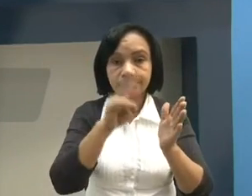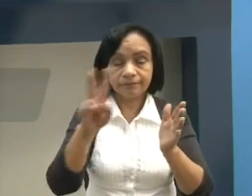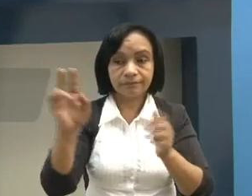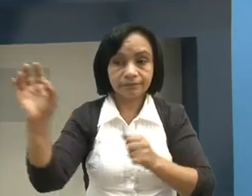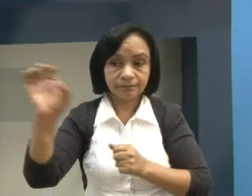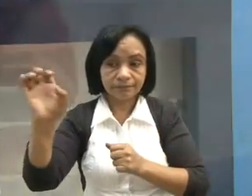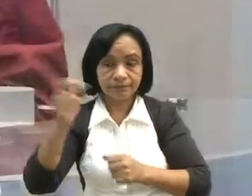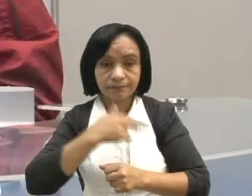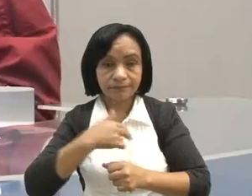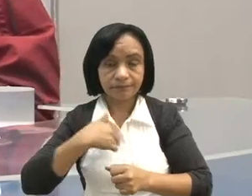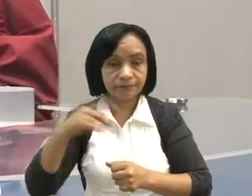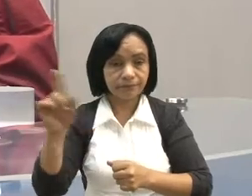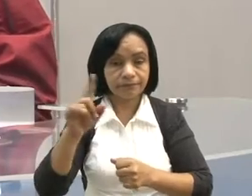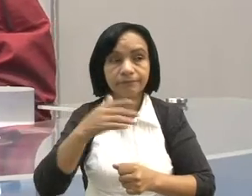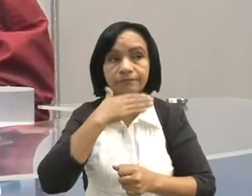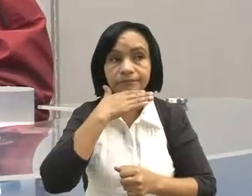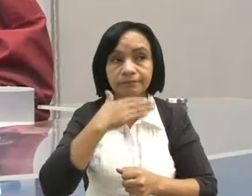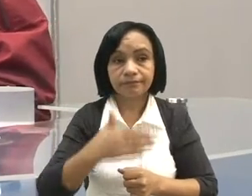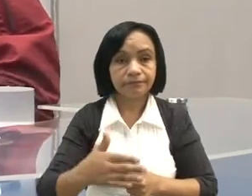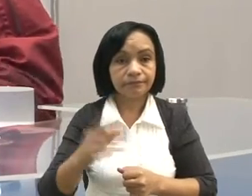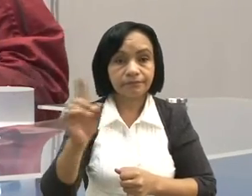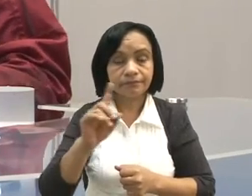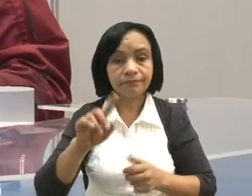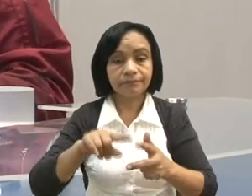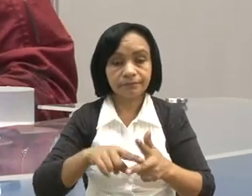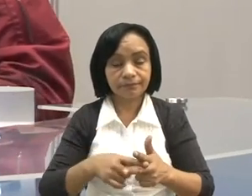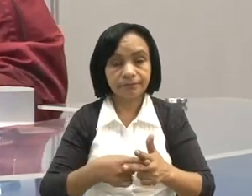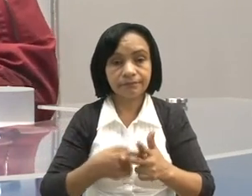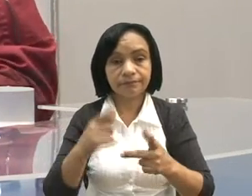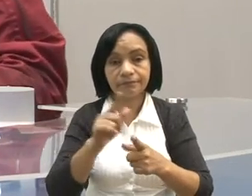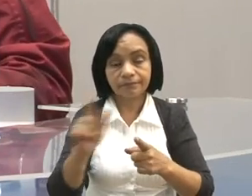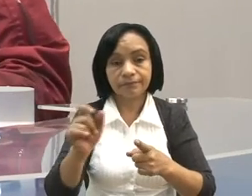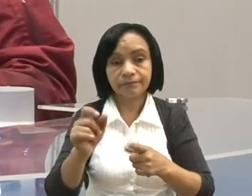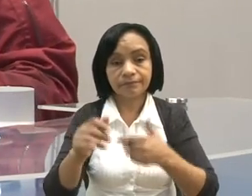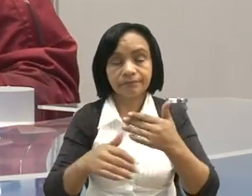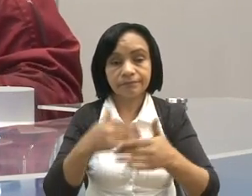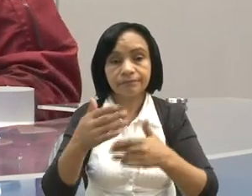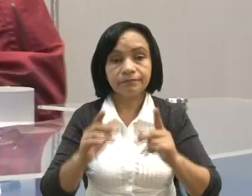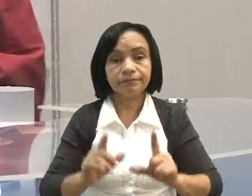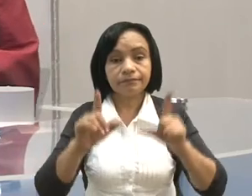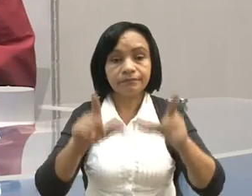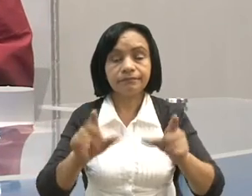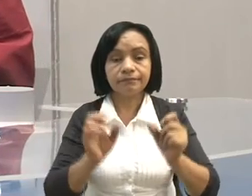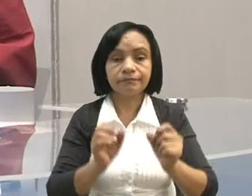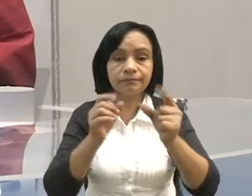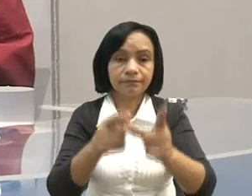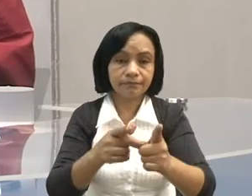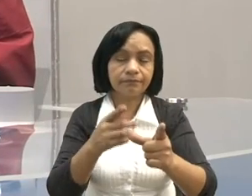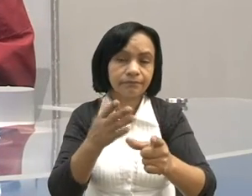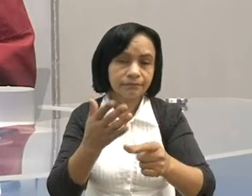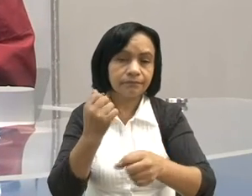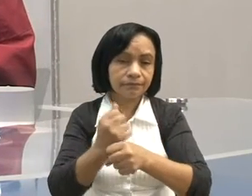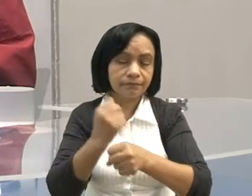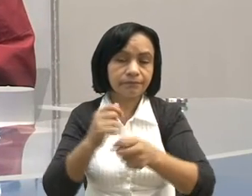enero, eso no lo haces en diciembre, lo vas a hacer a partir de el mes, como arrancamos con la matrícula en el mes de octubre. Entonces, tenés que